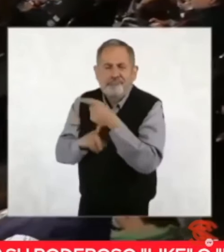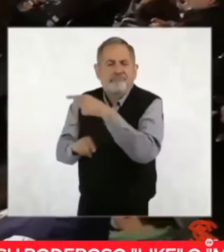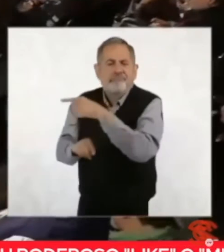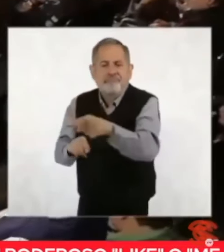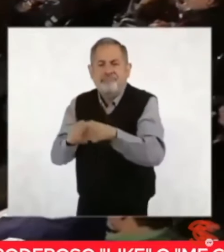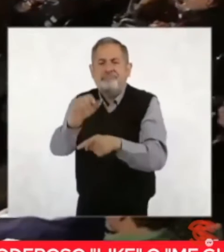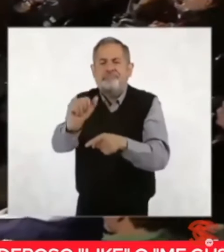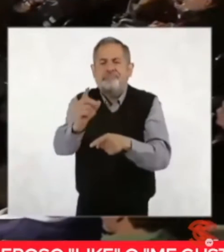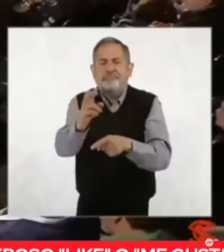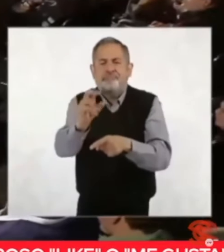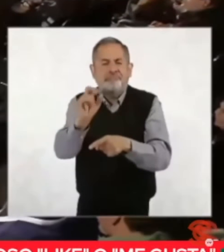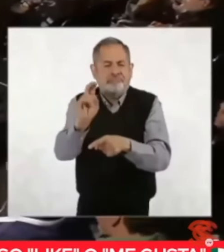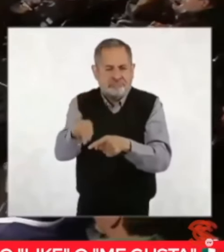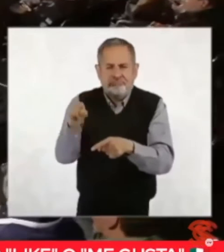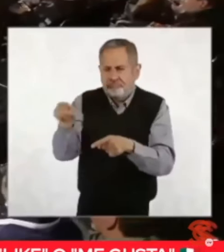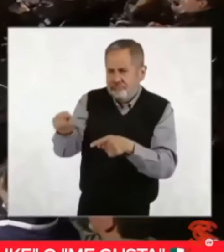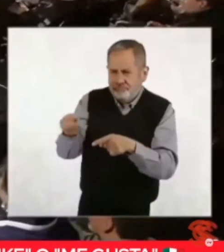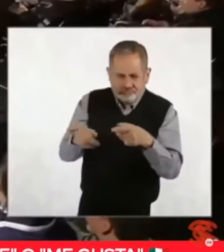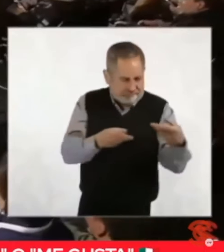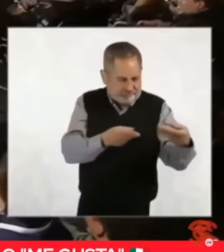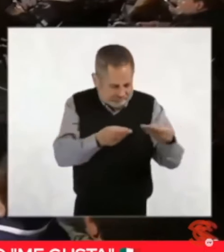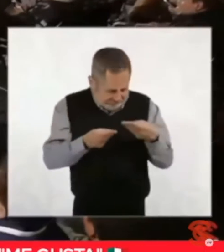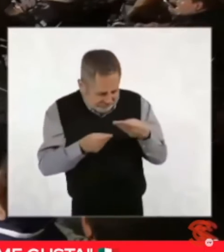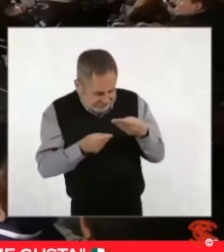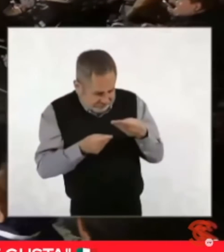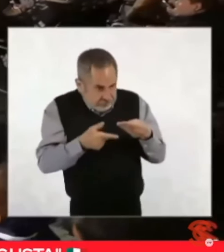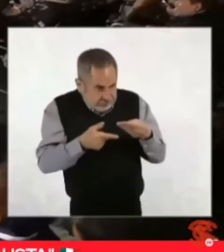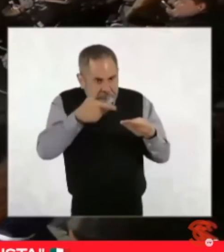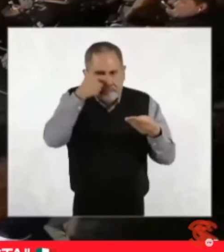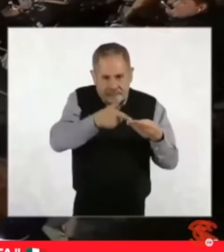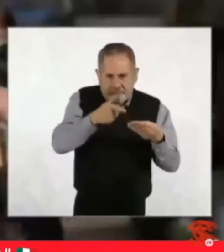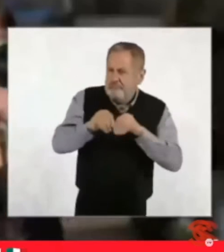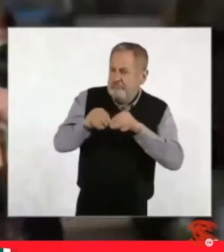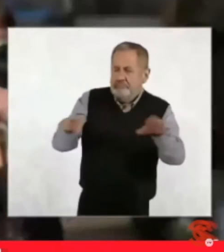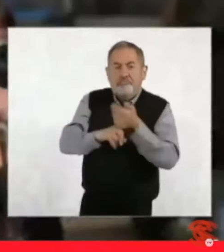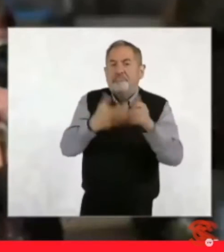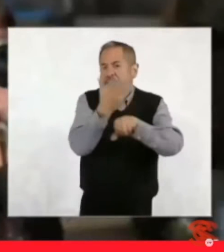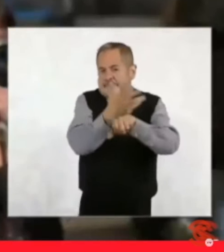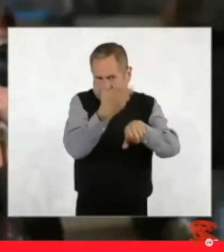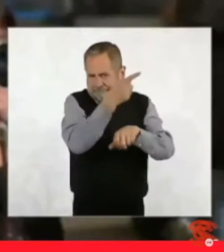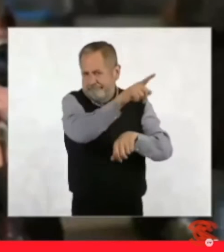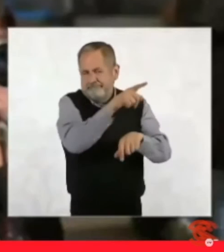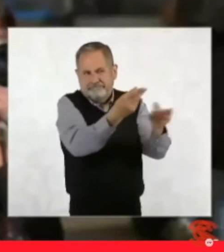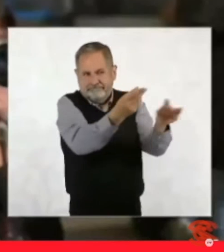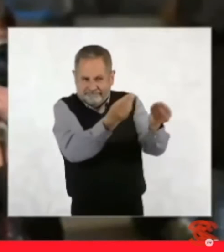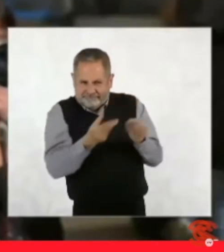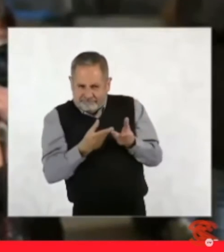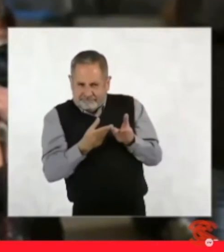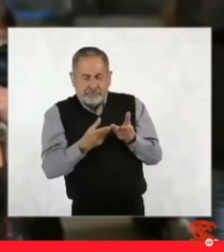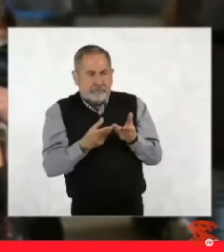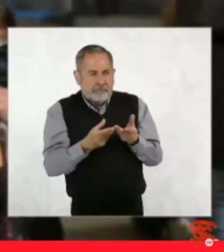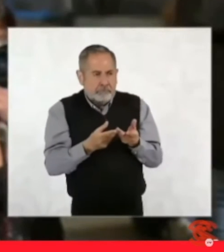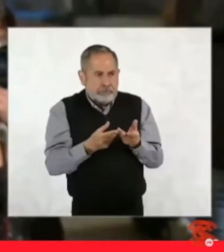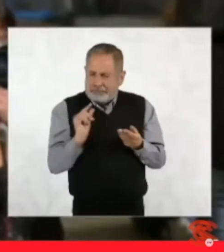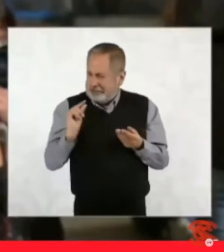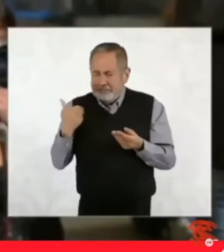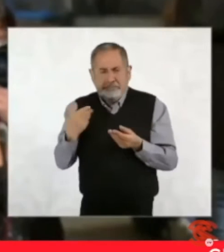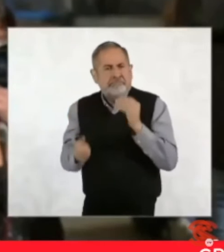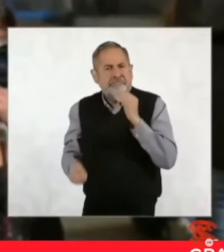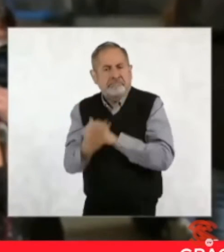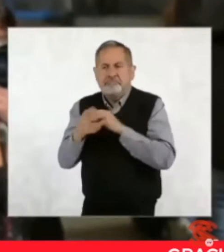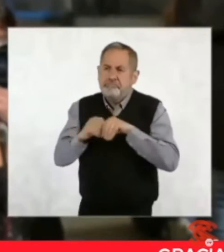Adrián y el crimen organizado, ¿no? Y estos cables de la embajada gringa, que justo los acabamos de publicar completos